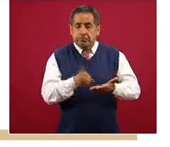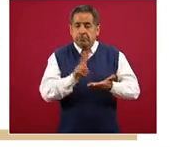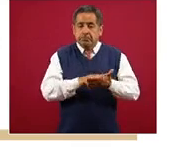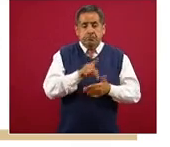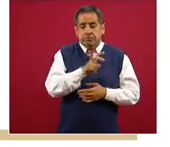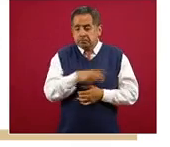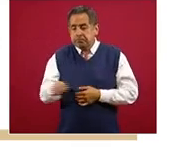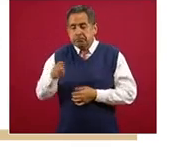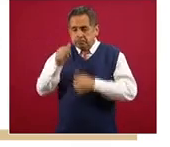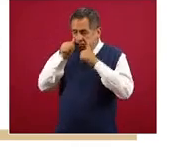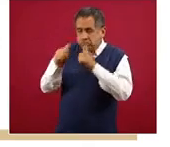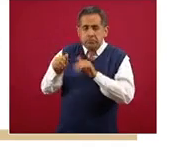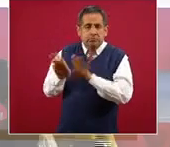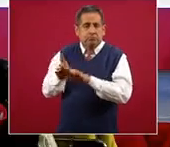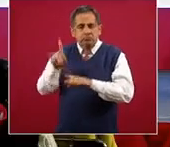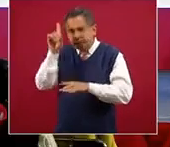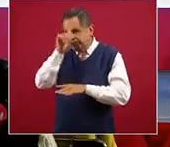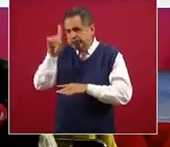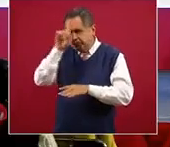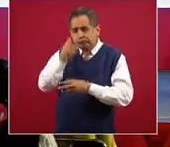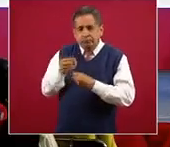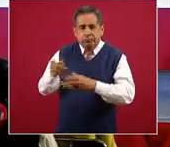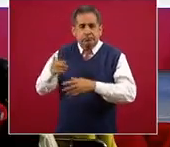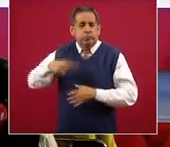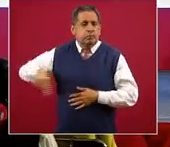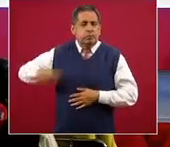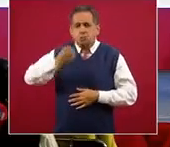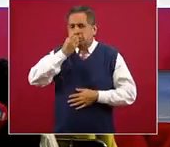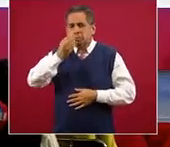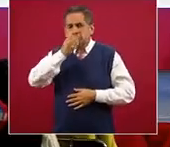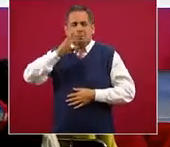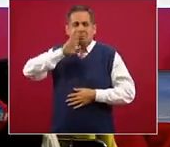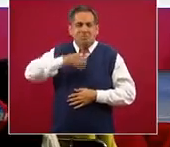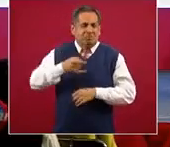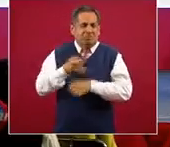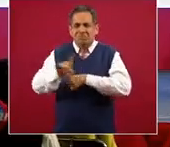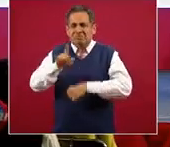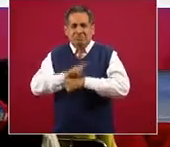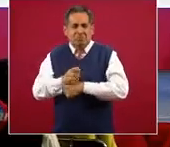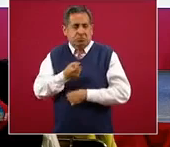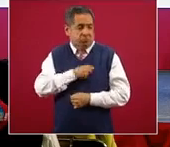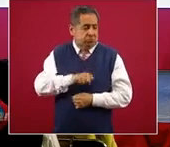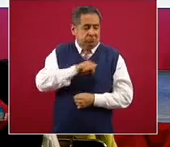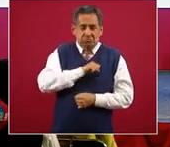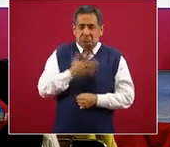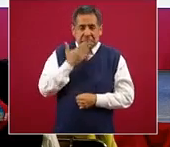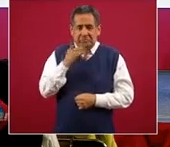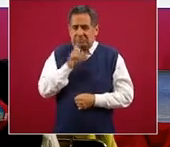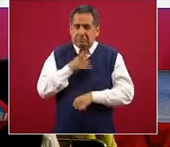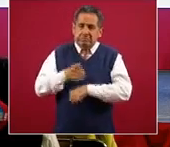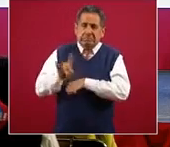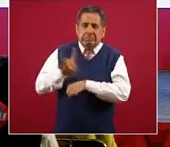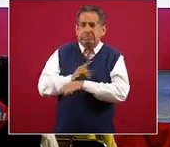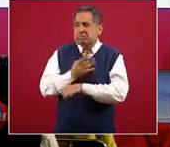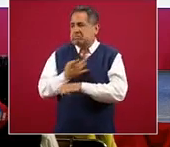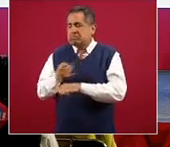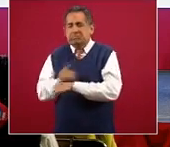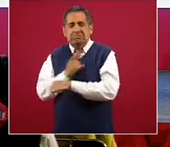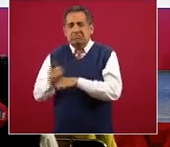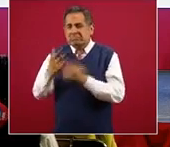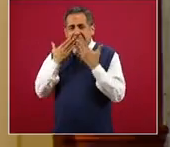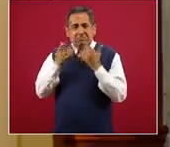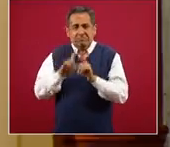para enfrentar un problema de mala nutrición de carácter estructural. Esta estrategia presentada el